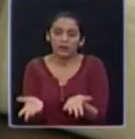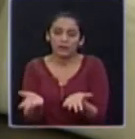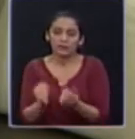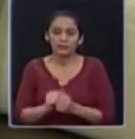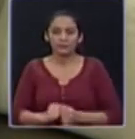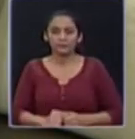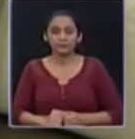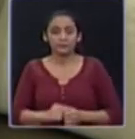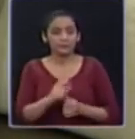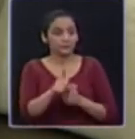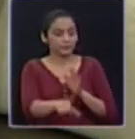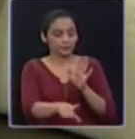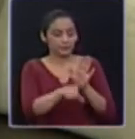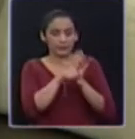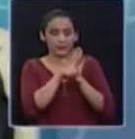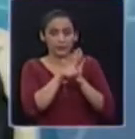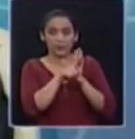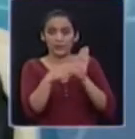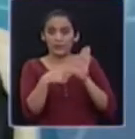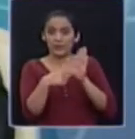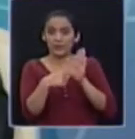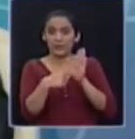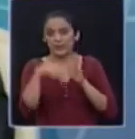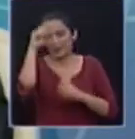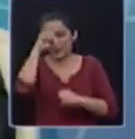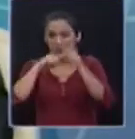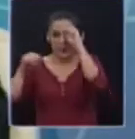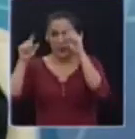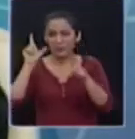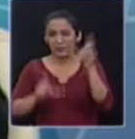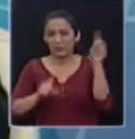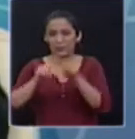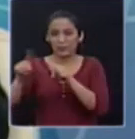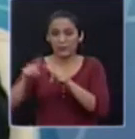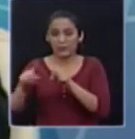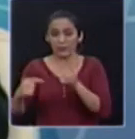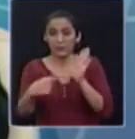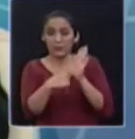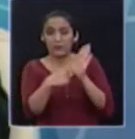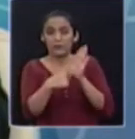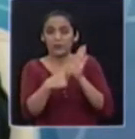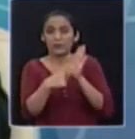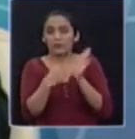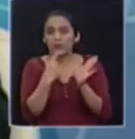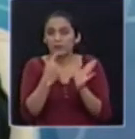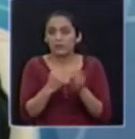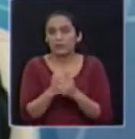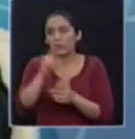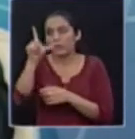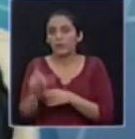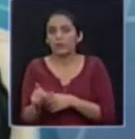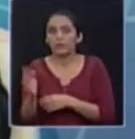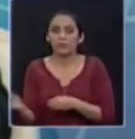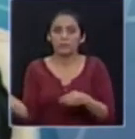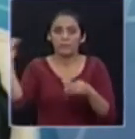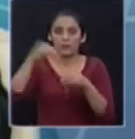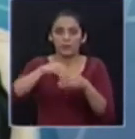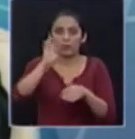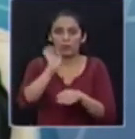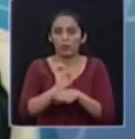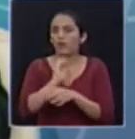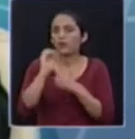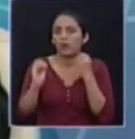decir, la ley no establece, la ley de movilidad humana no prevé que una persona pueda venir a hacer actividades